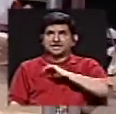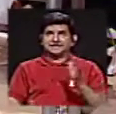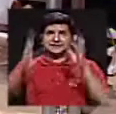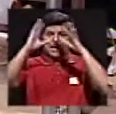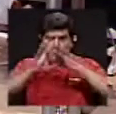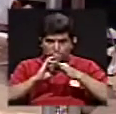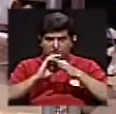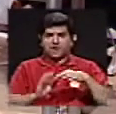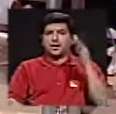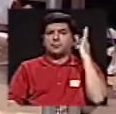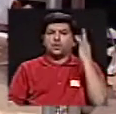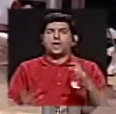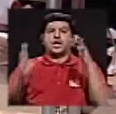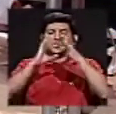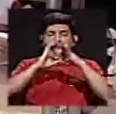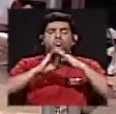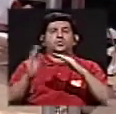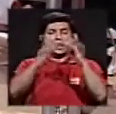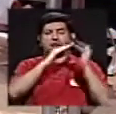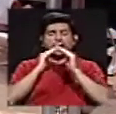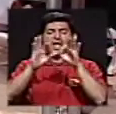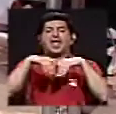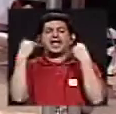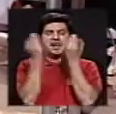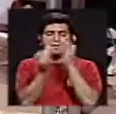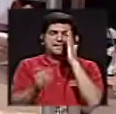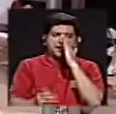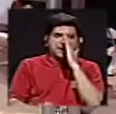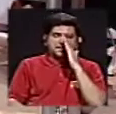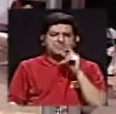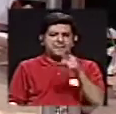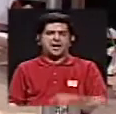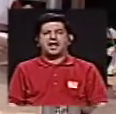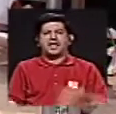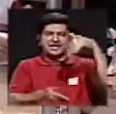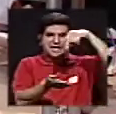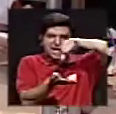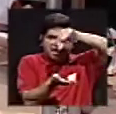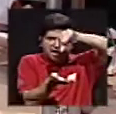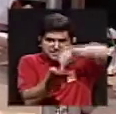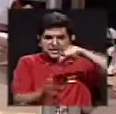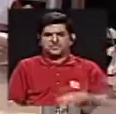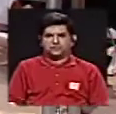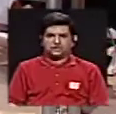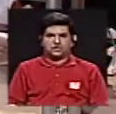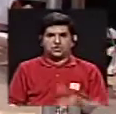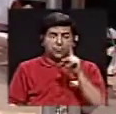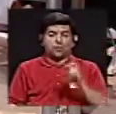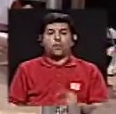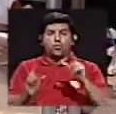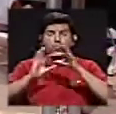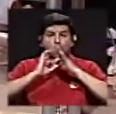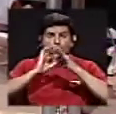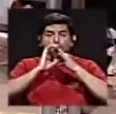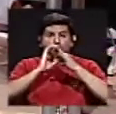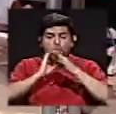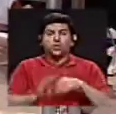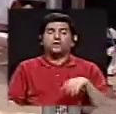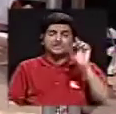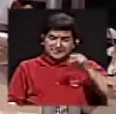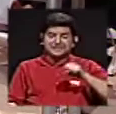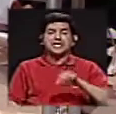las son las que unan en las comunidades en la familia la mamá es la que está en el medio de la entonces una coalición es una unión de